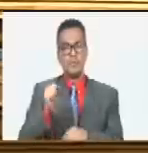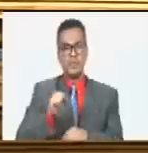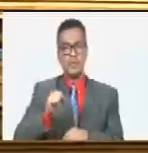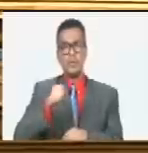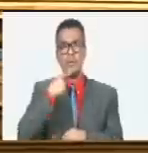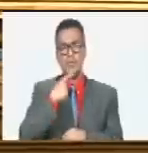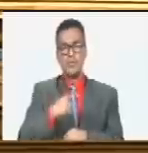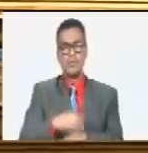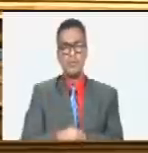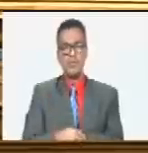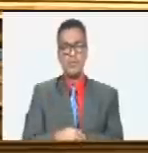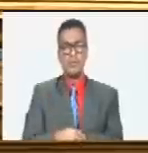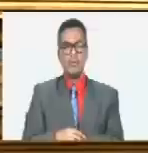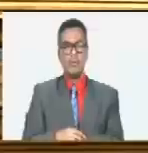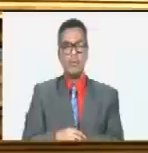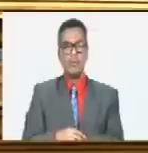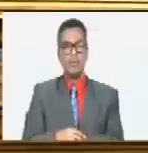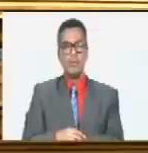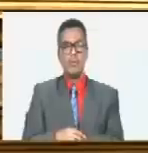Así de